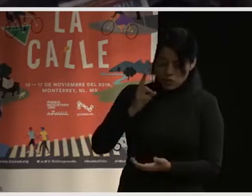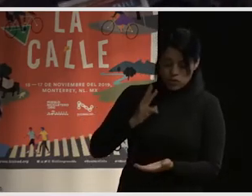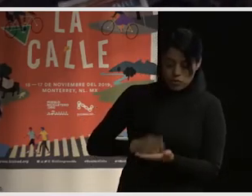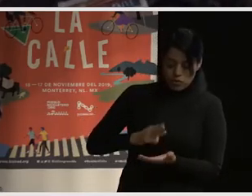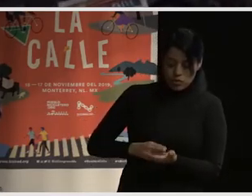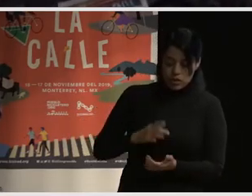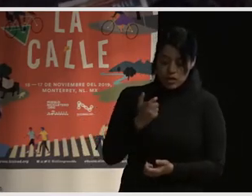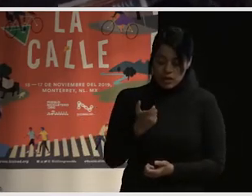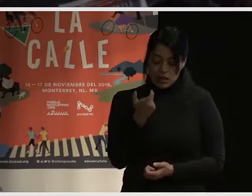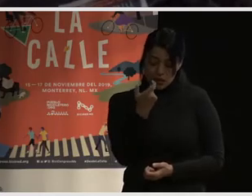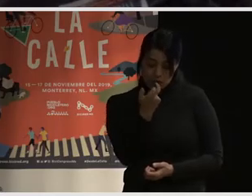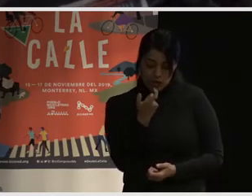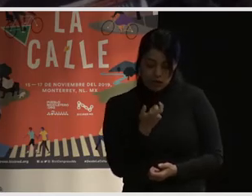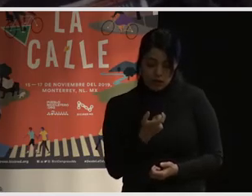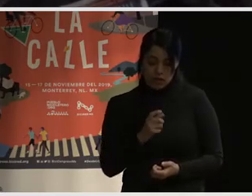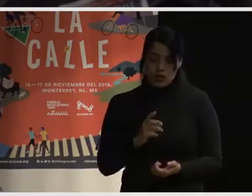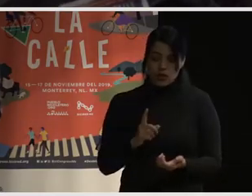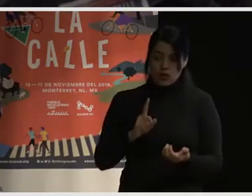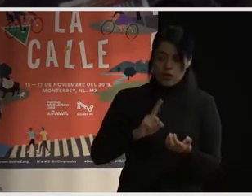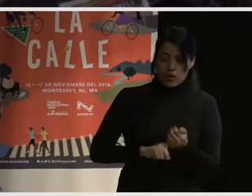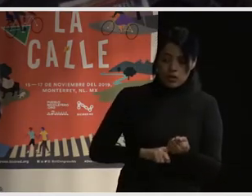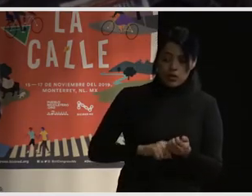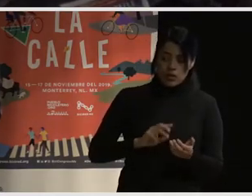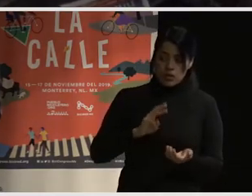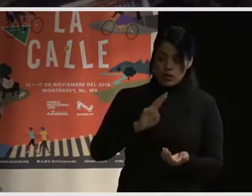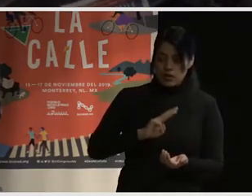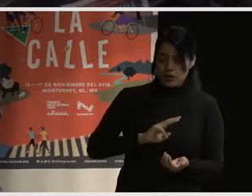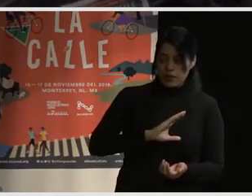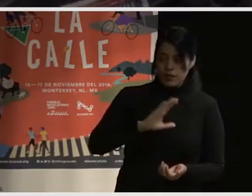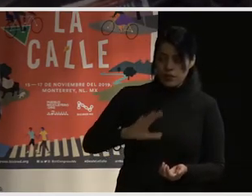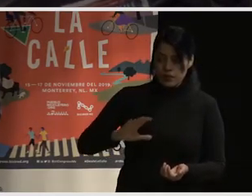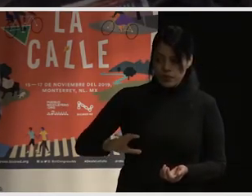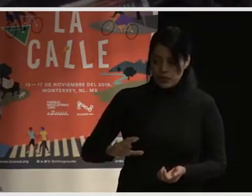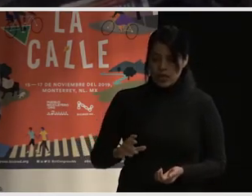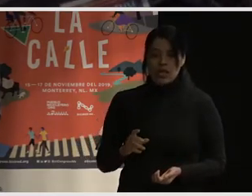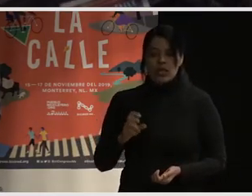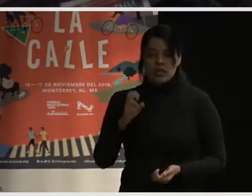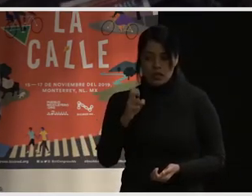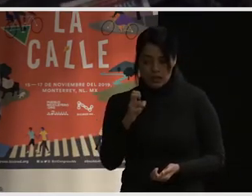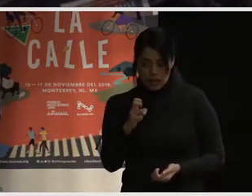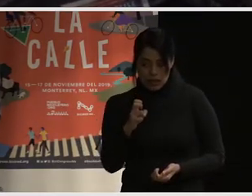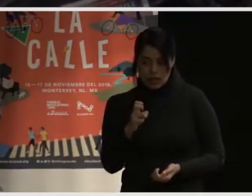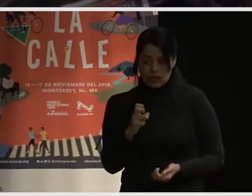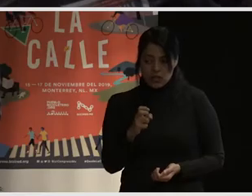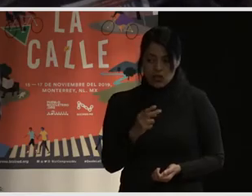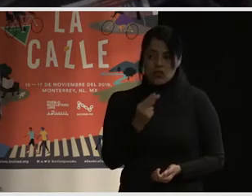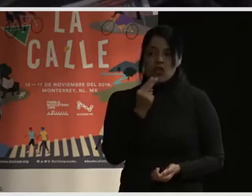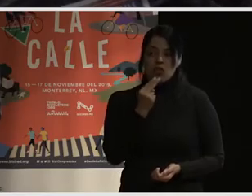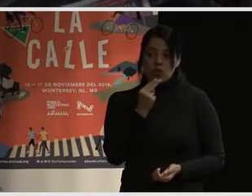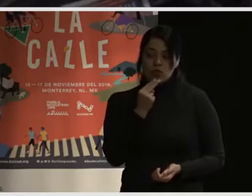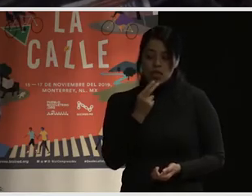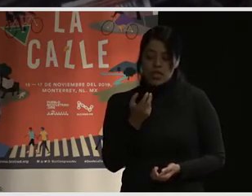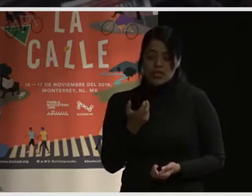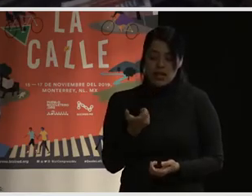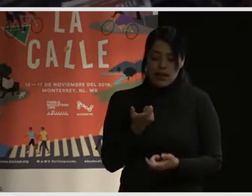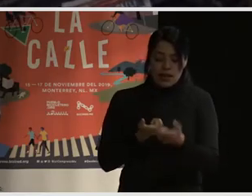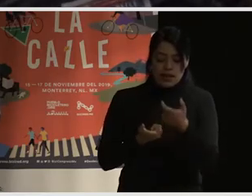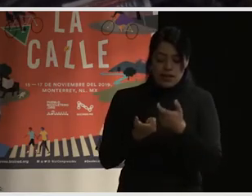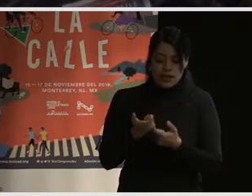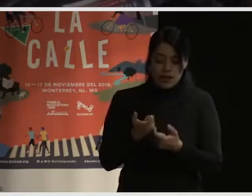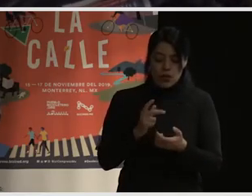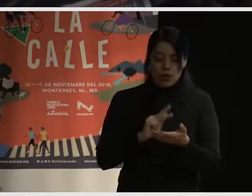municipio para solo metropolitana se ve reflejado o tiene etiquetado que regrese para proyectos de movilidad y cómo han logrado